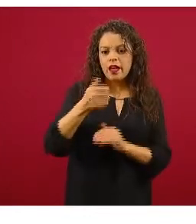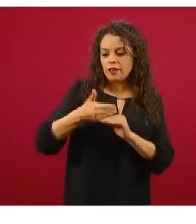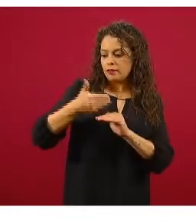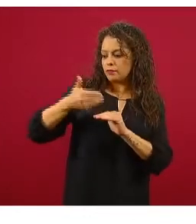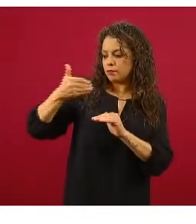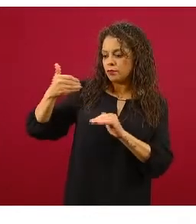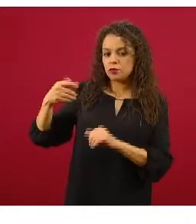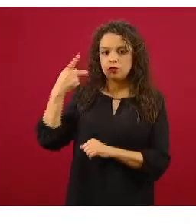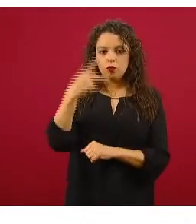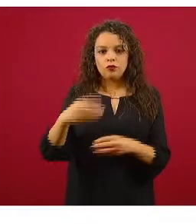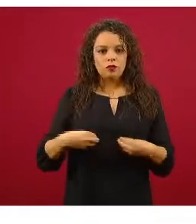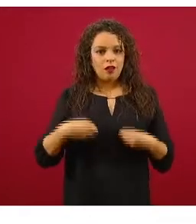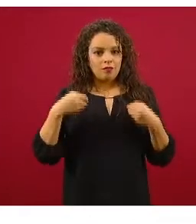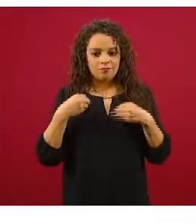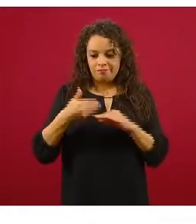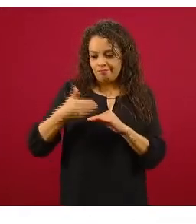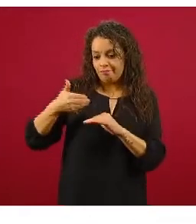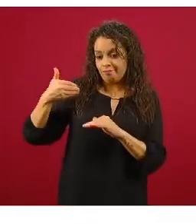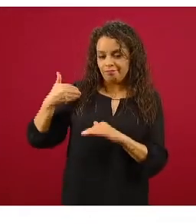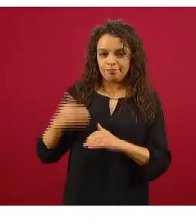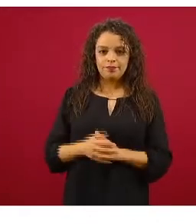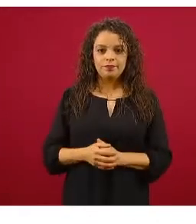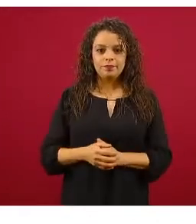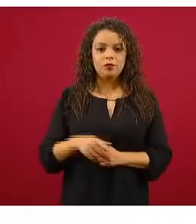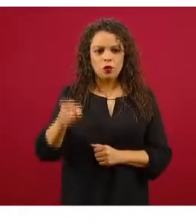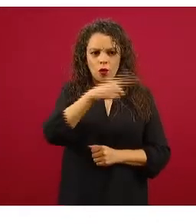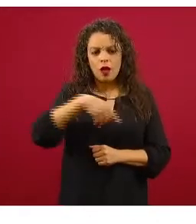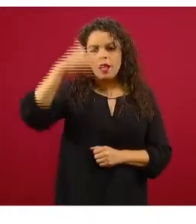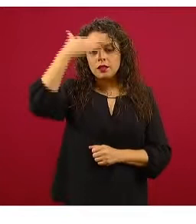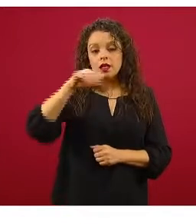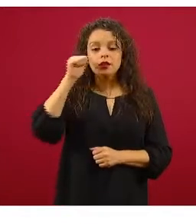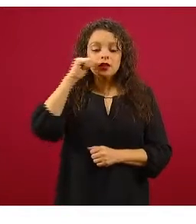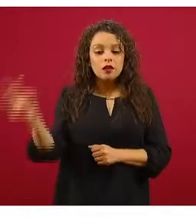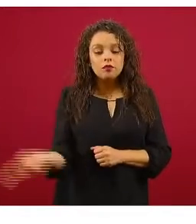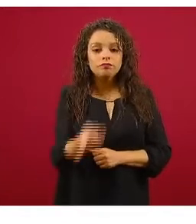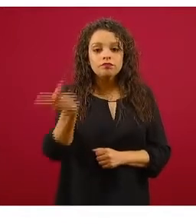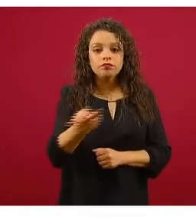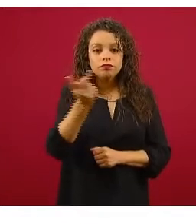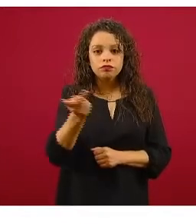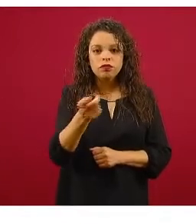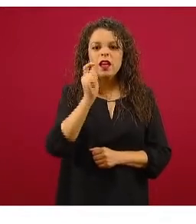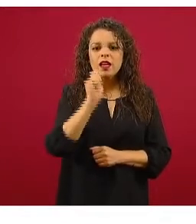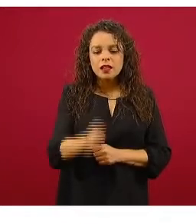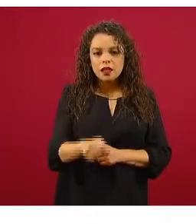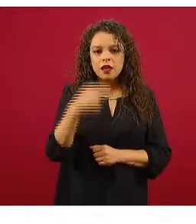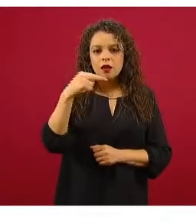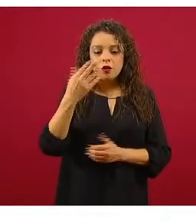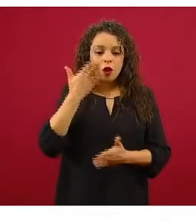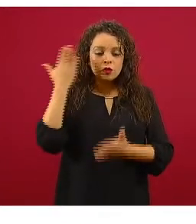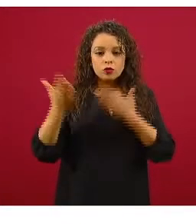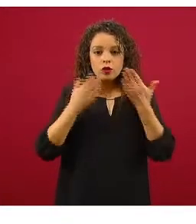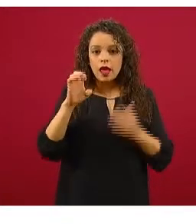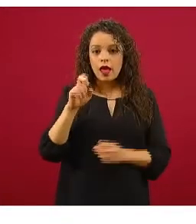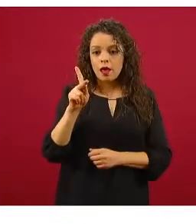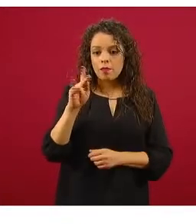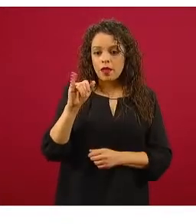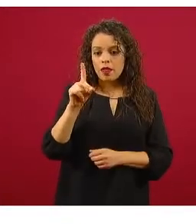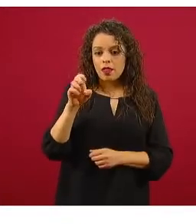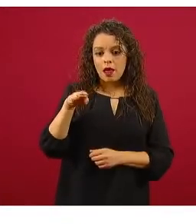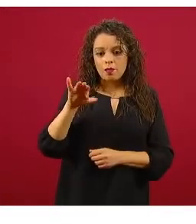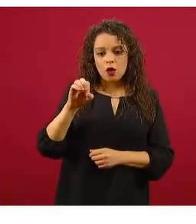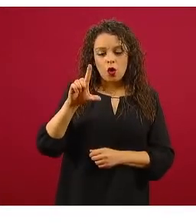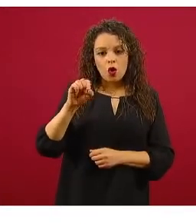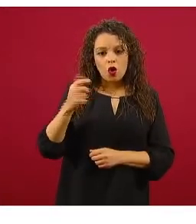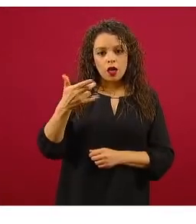hacemos una entrevista que se llama estudio epidemiológico. En este estudio epidemiológico tenemos una serie de